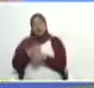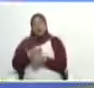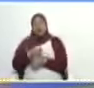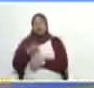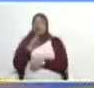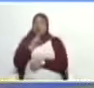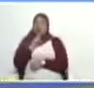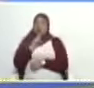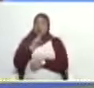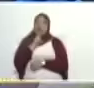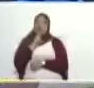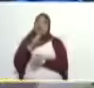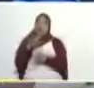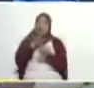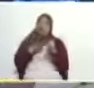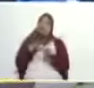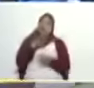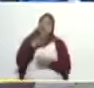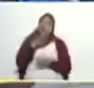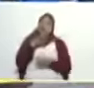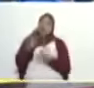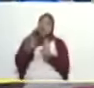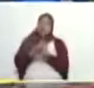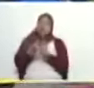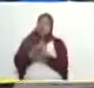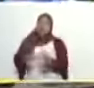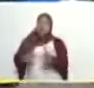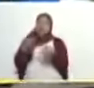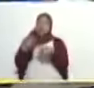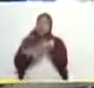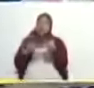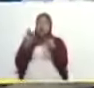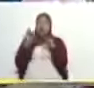maduras. Y nosotros con esa ley, presidente, vamos a dar pasos